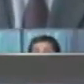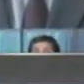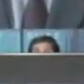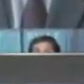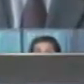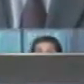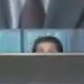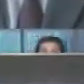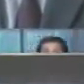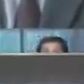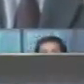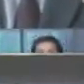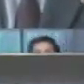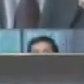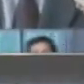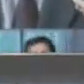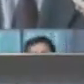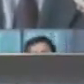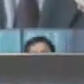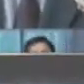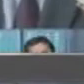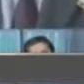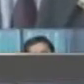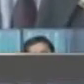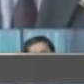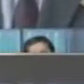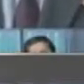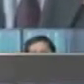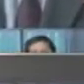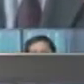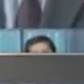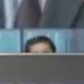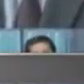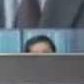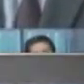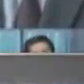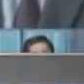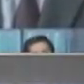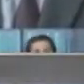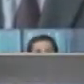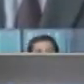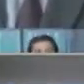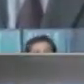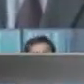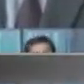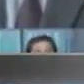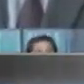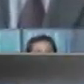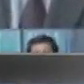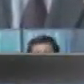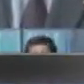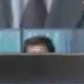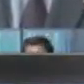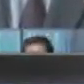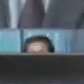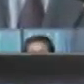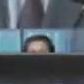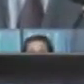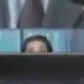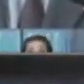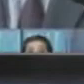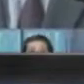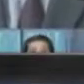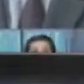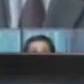que seguramente demora de moore demorará algunos algunos años así que esta primera visita a la hermana